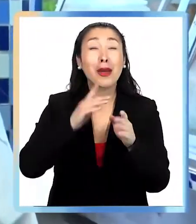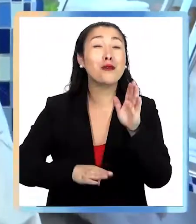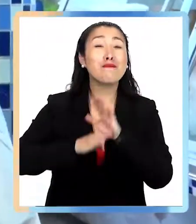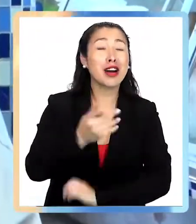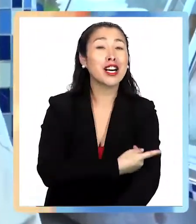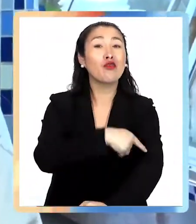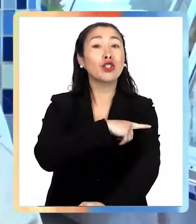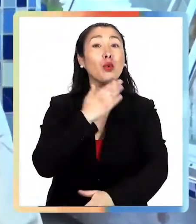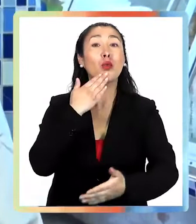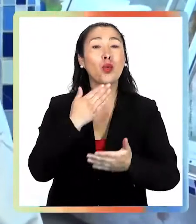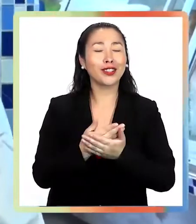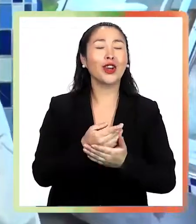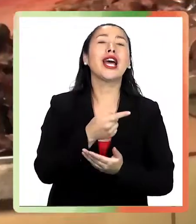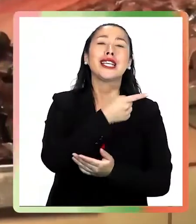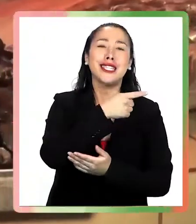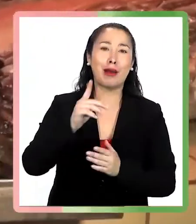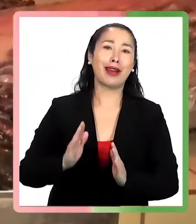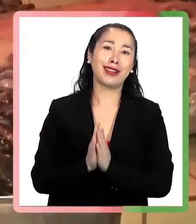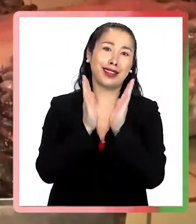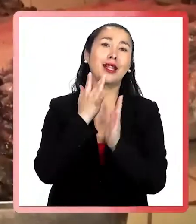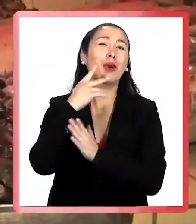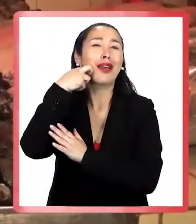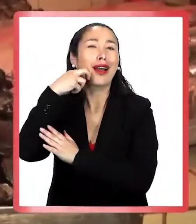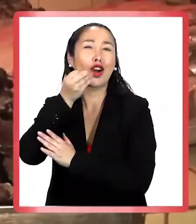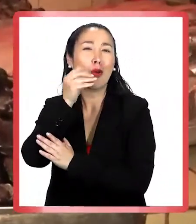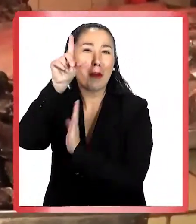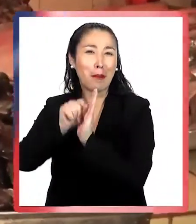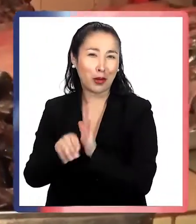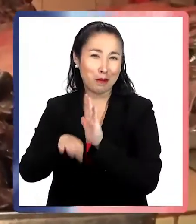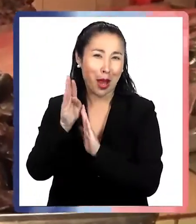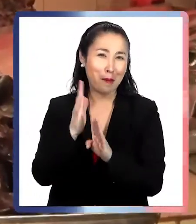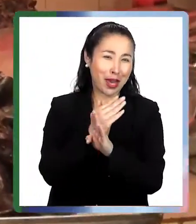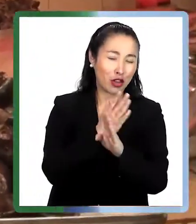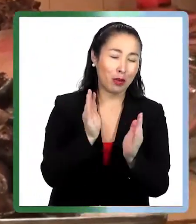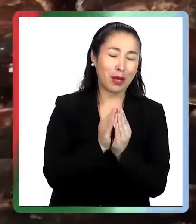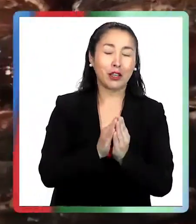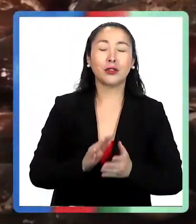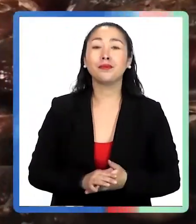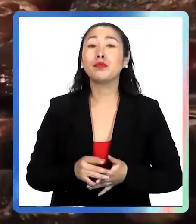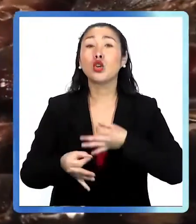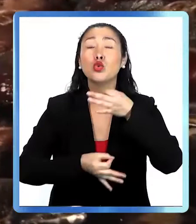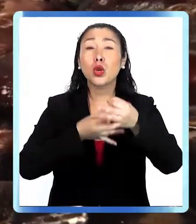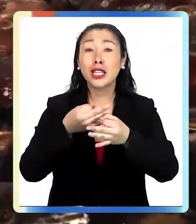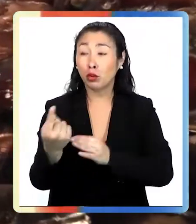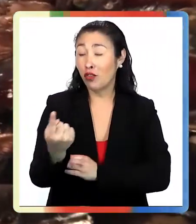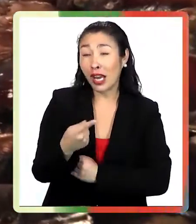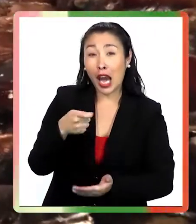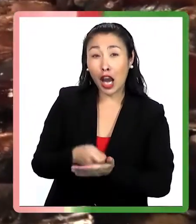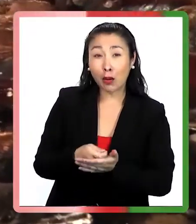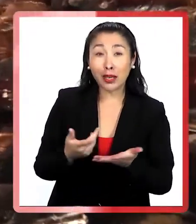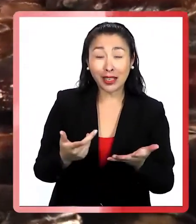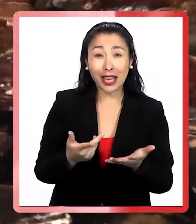refuerza durante el periodo de Semana Santa. Las recomendaciones para la gente que venga a comprar o a comercializar es